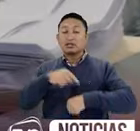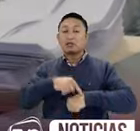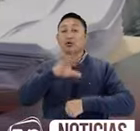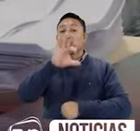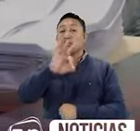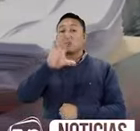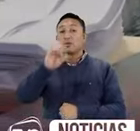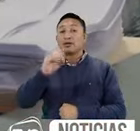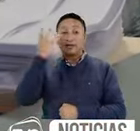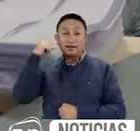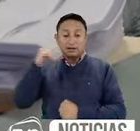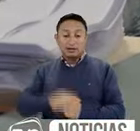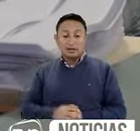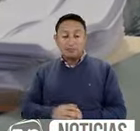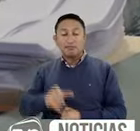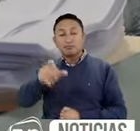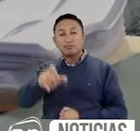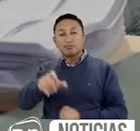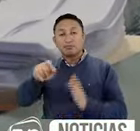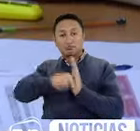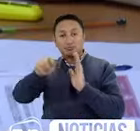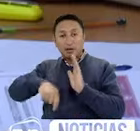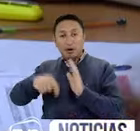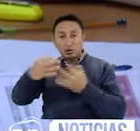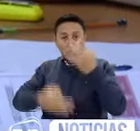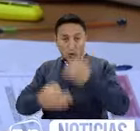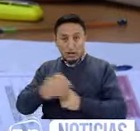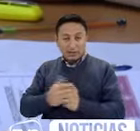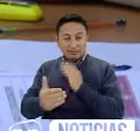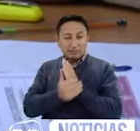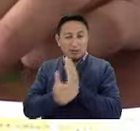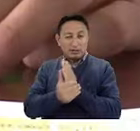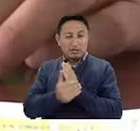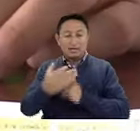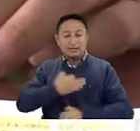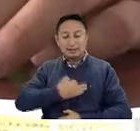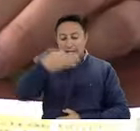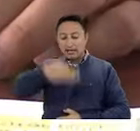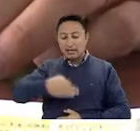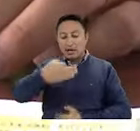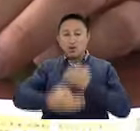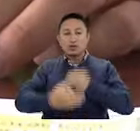días capacitar a abogados y jueces en ética judicial e integridad